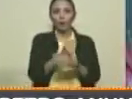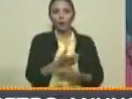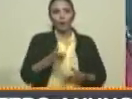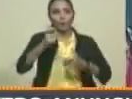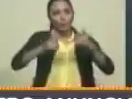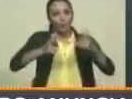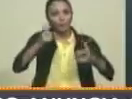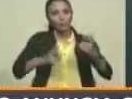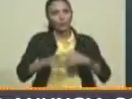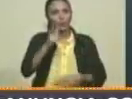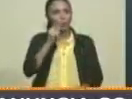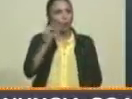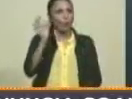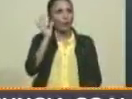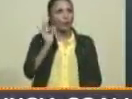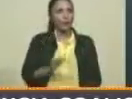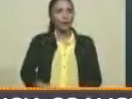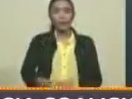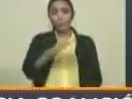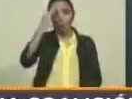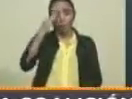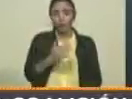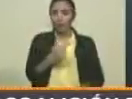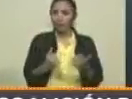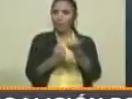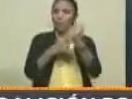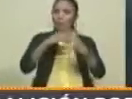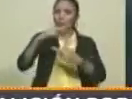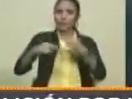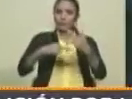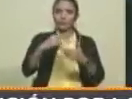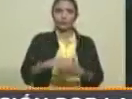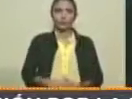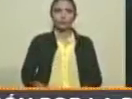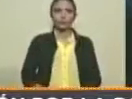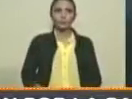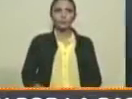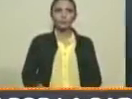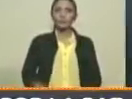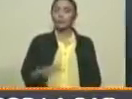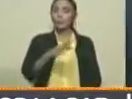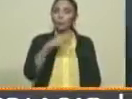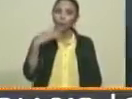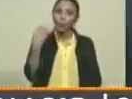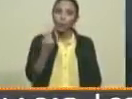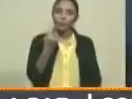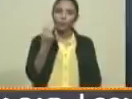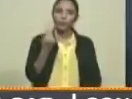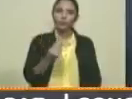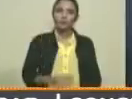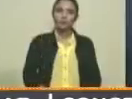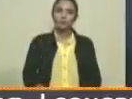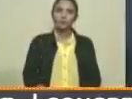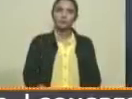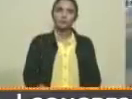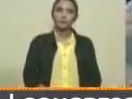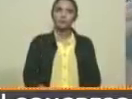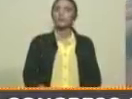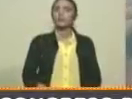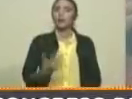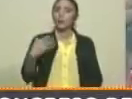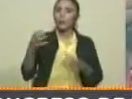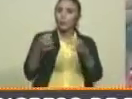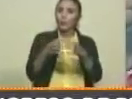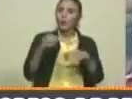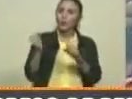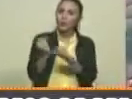milicianos, por las milicianas, por los militares revolucionarios, lo hacemos por la juventud, lo hacemos por la clase